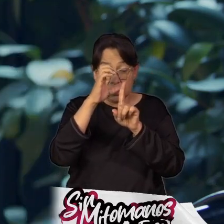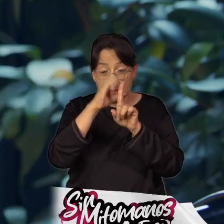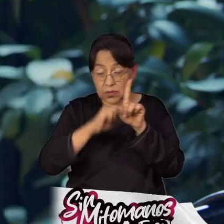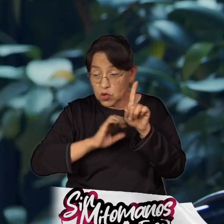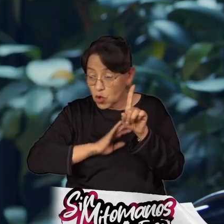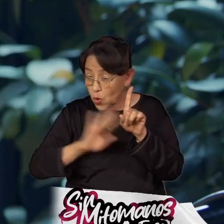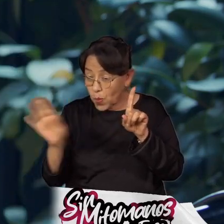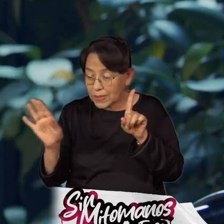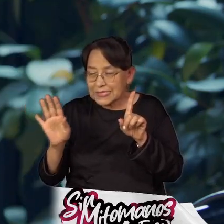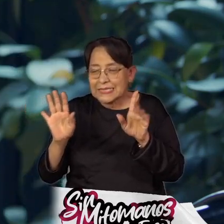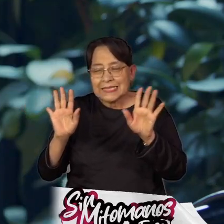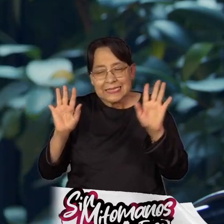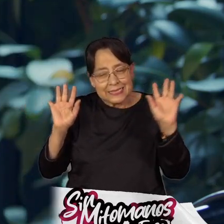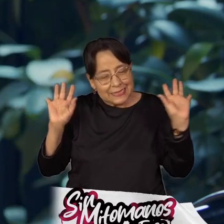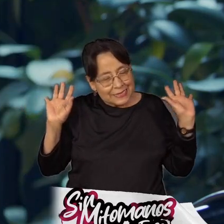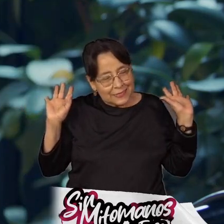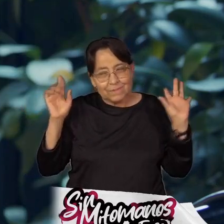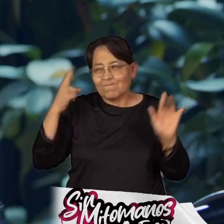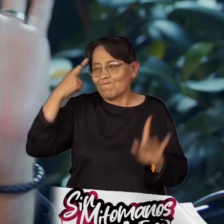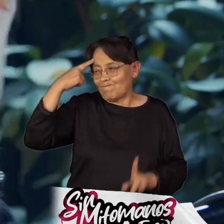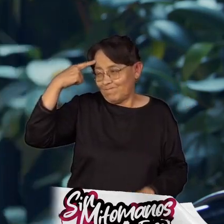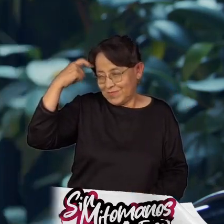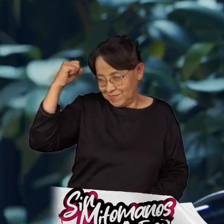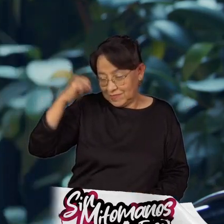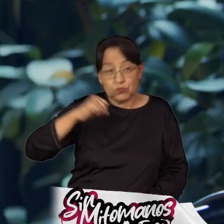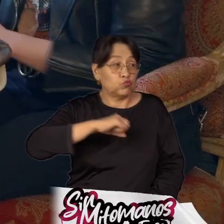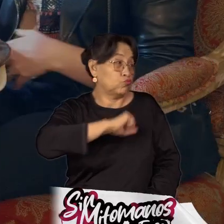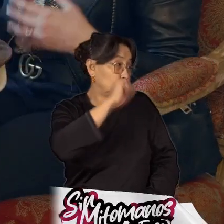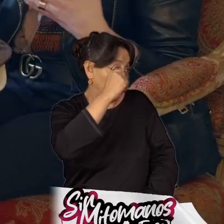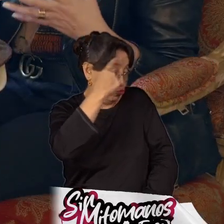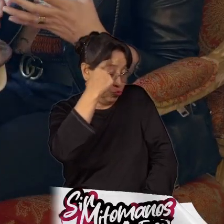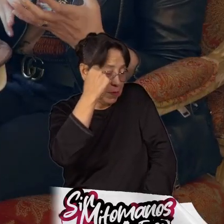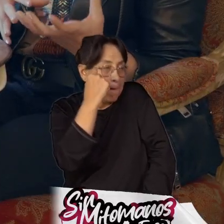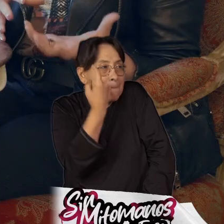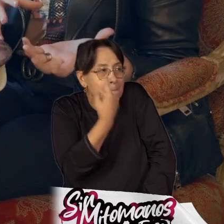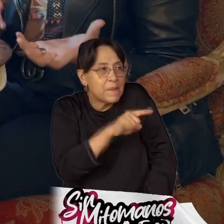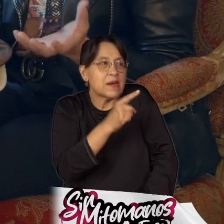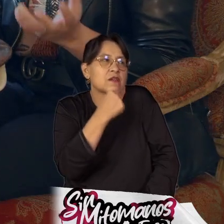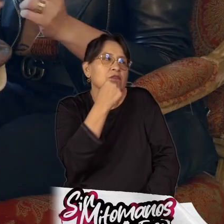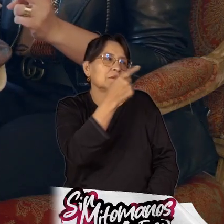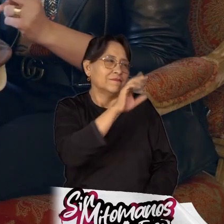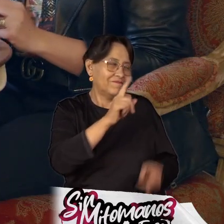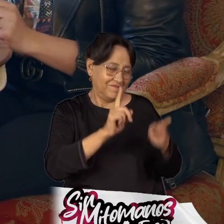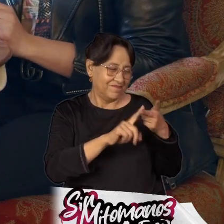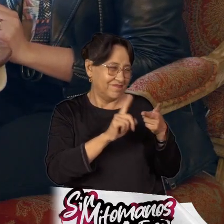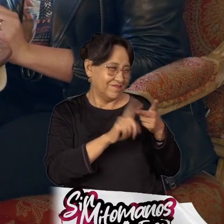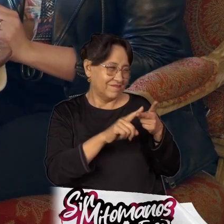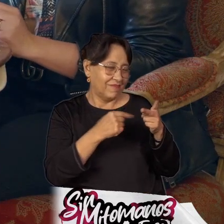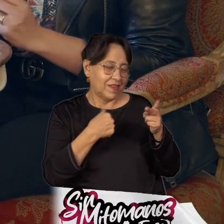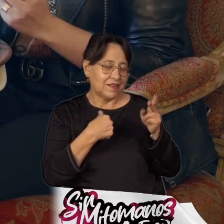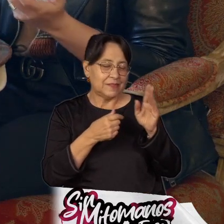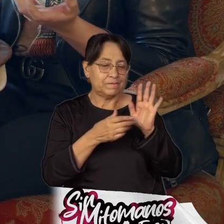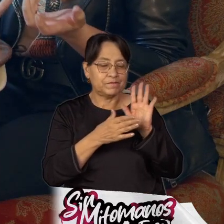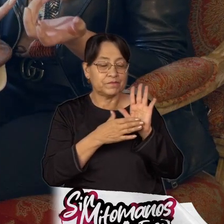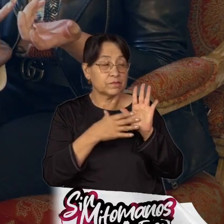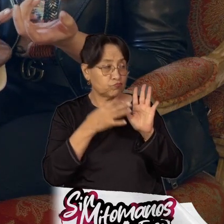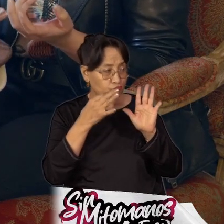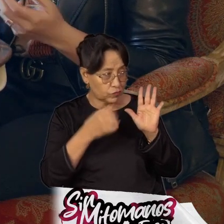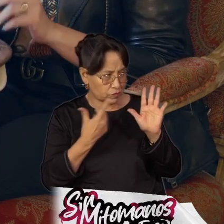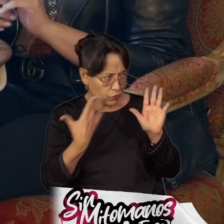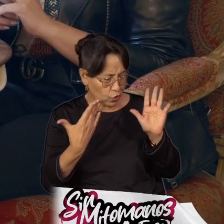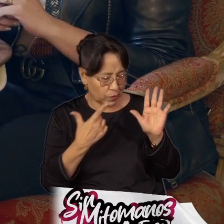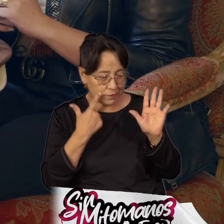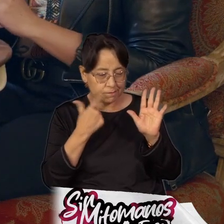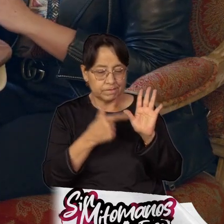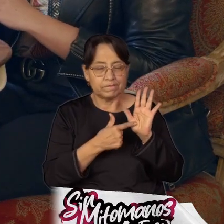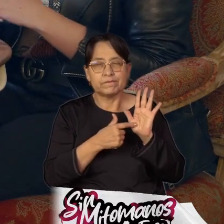esos mecanismos. Es un riesgo. Es un Dicen los riesgo, expertos. pero que dicen que puede llegar al segundo argumento de a favor,